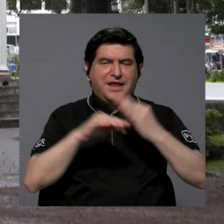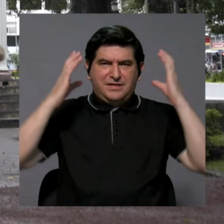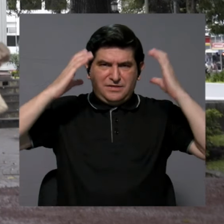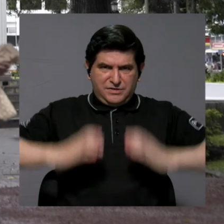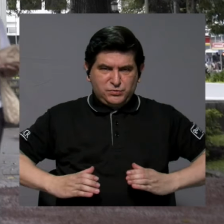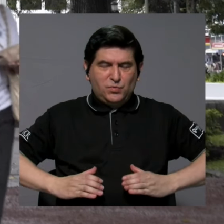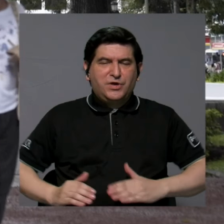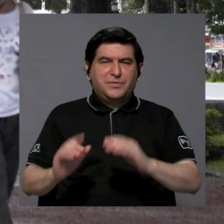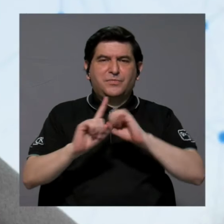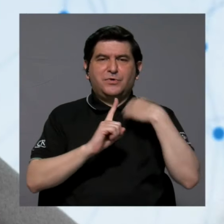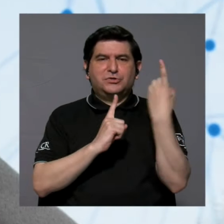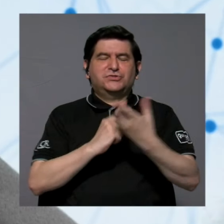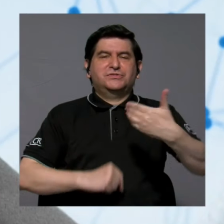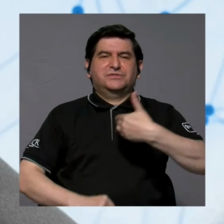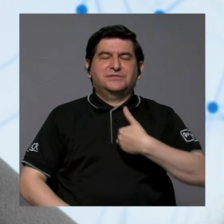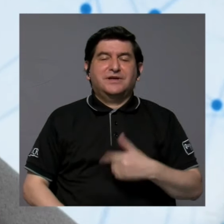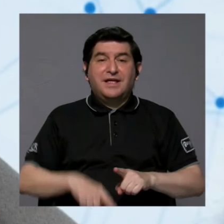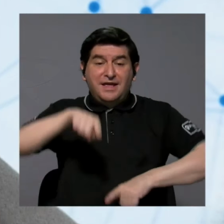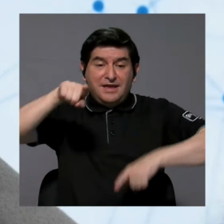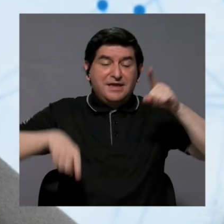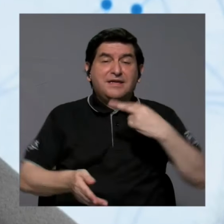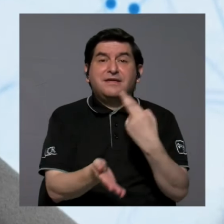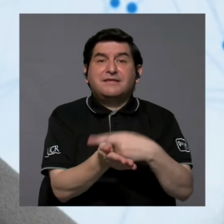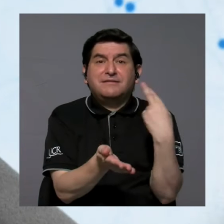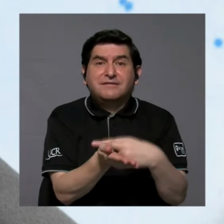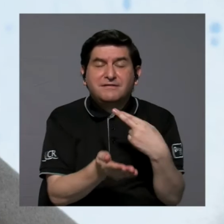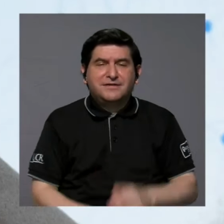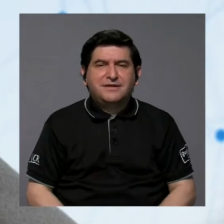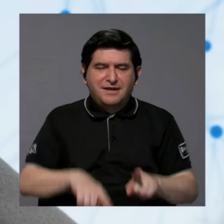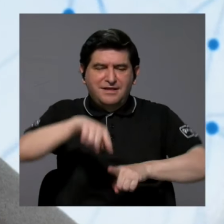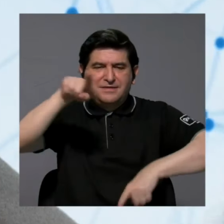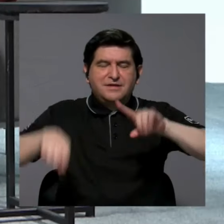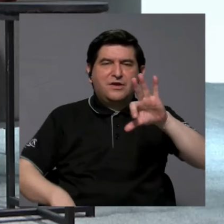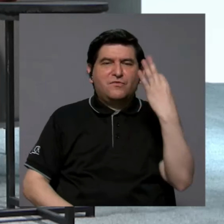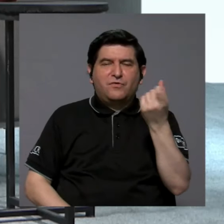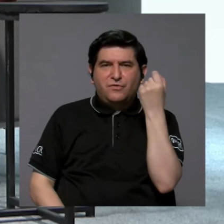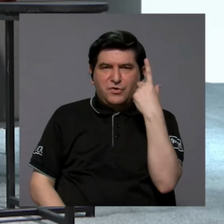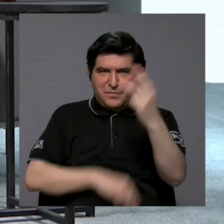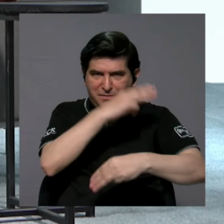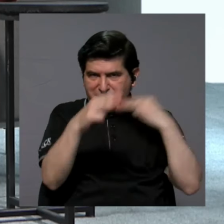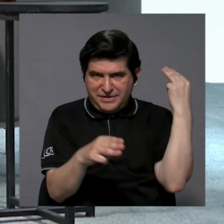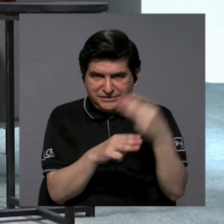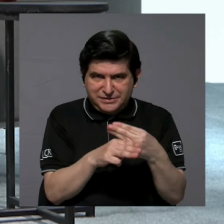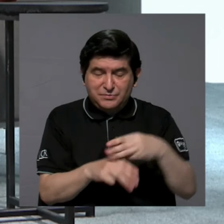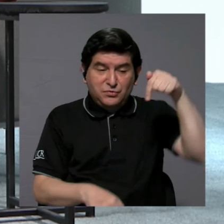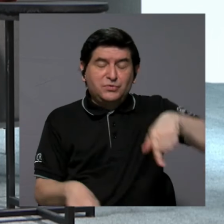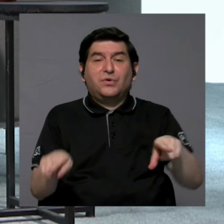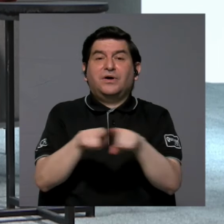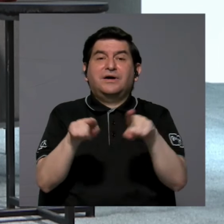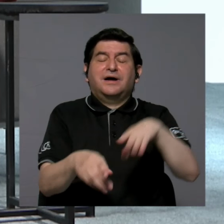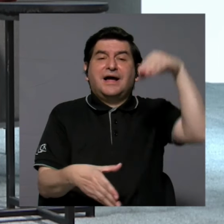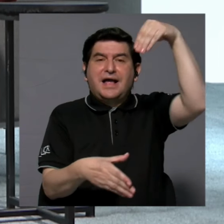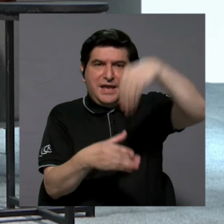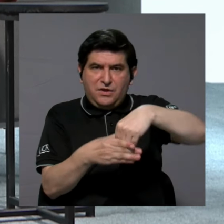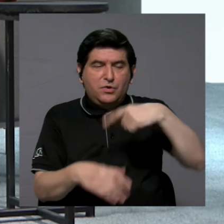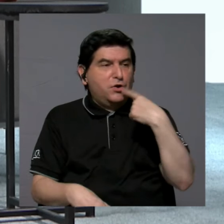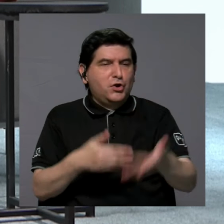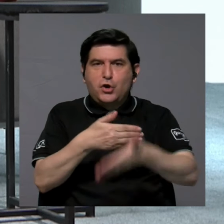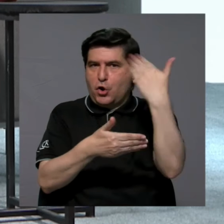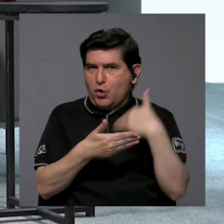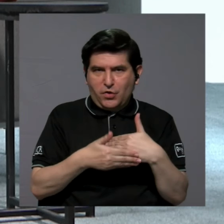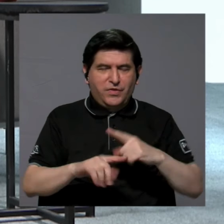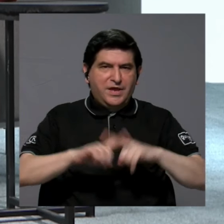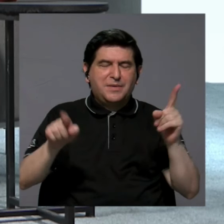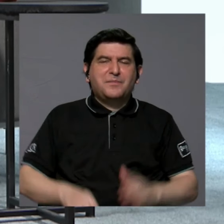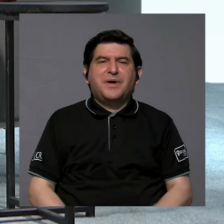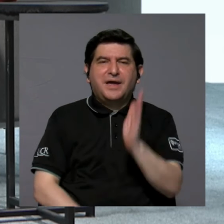cuerpos que tenemos en nuestra sociedad y la diversidad de ritmos, la diversidad de formas de comprender el mundo, ¿verdad? Porque acá también incluimos, no lo mencioné,